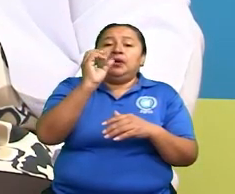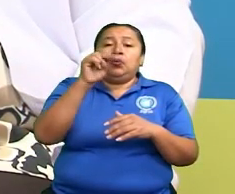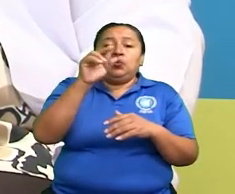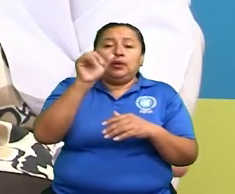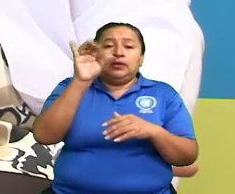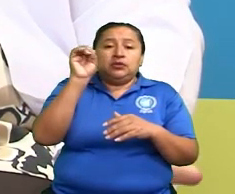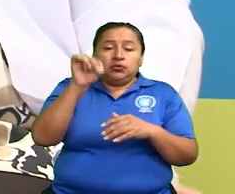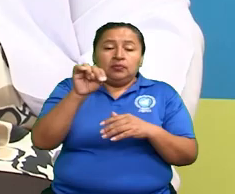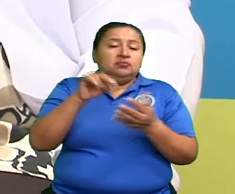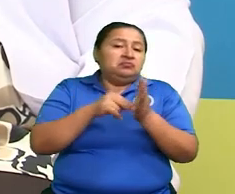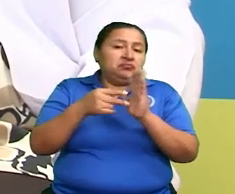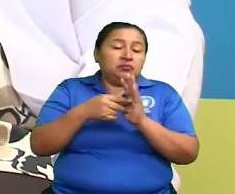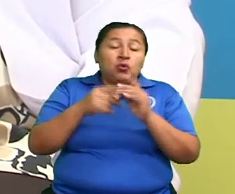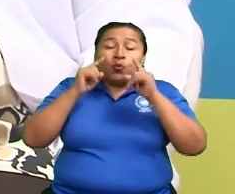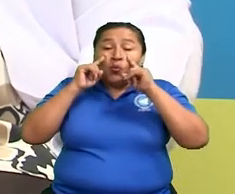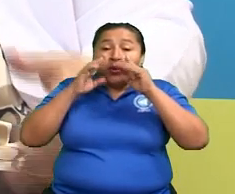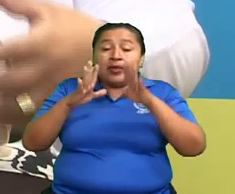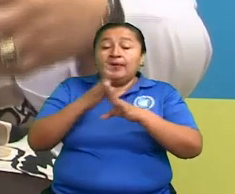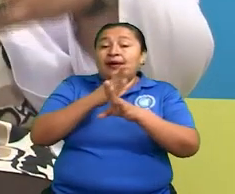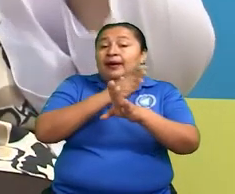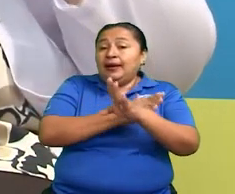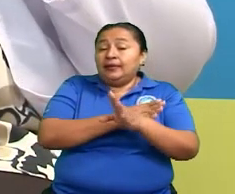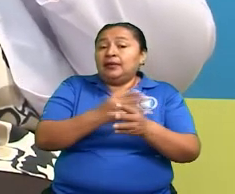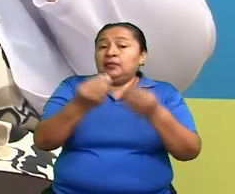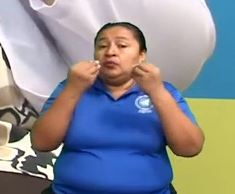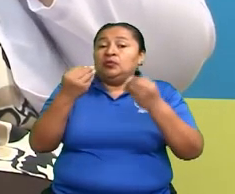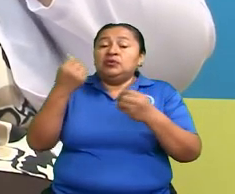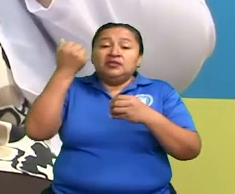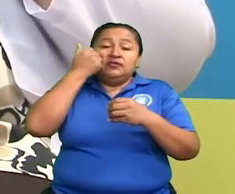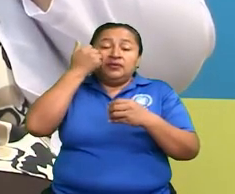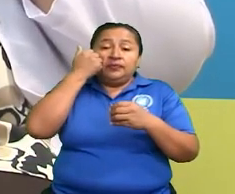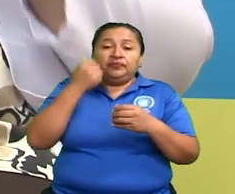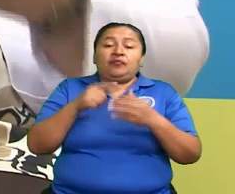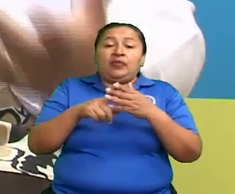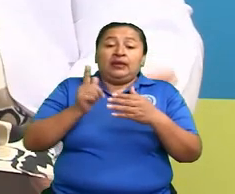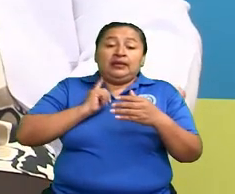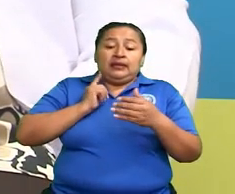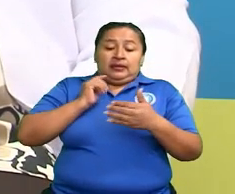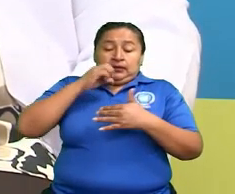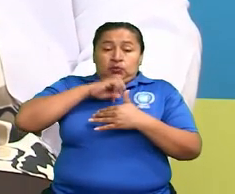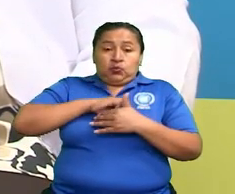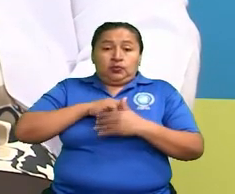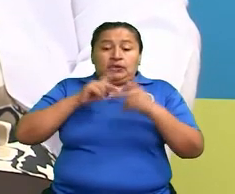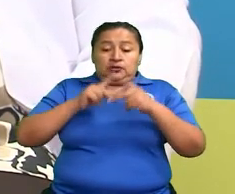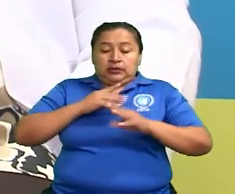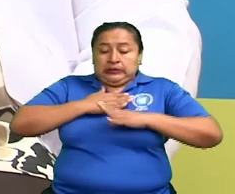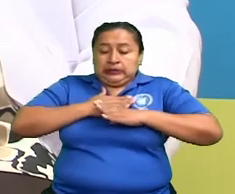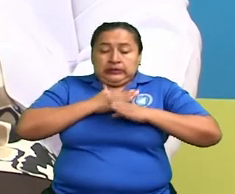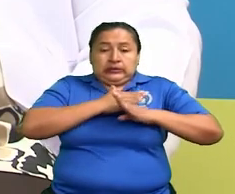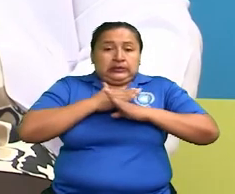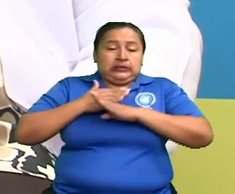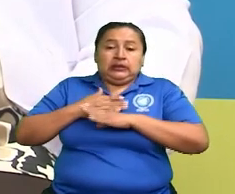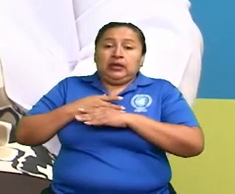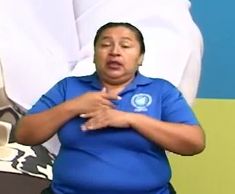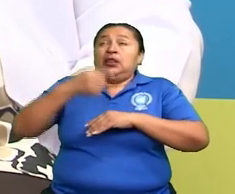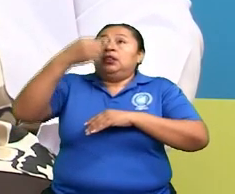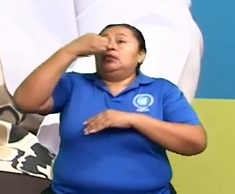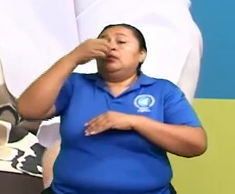de muchas enfermedades. Es garantizar anticuerpos al aplicar la vacuna, ya sea tomadita o